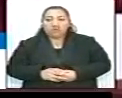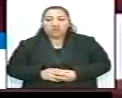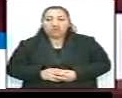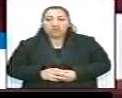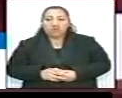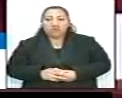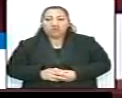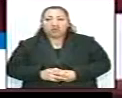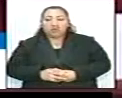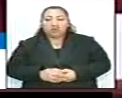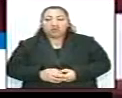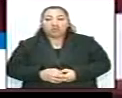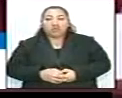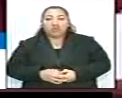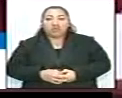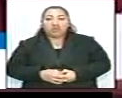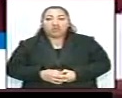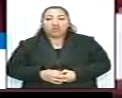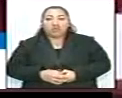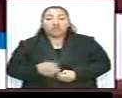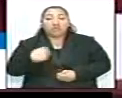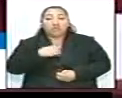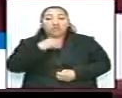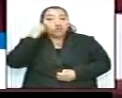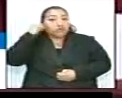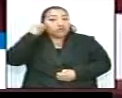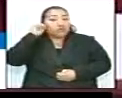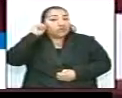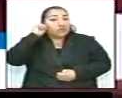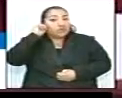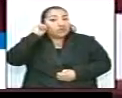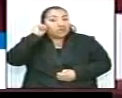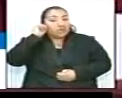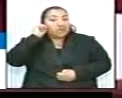analogía con un tema de tratamiento de salud, el Perú